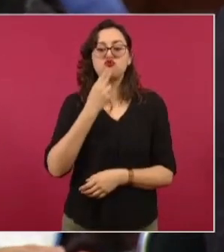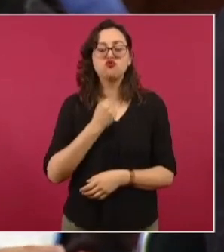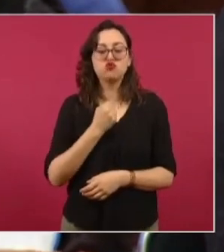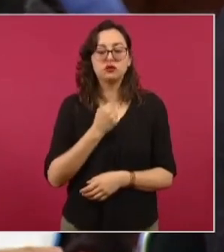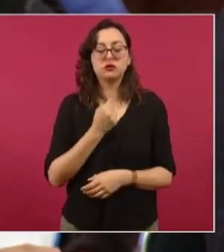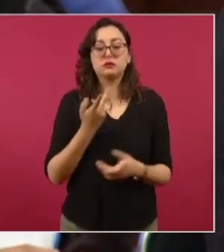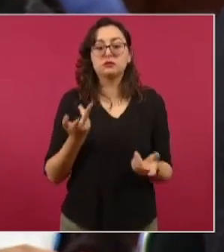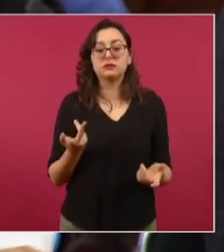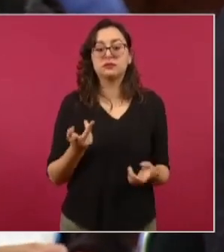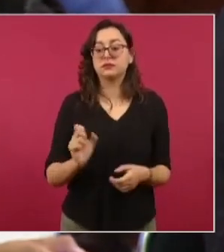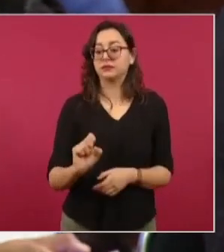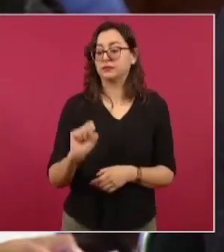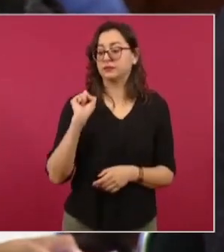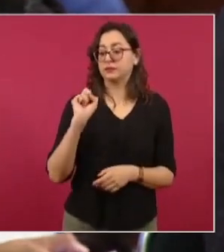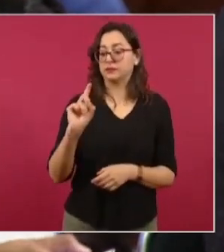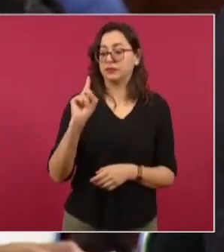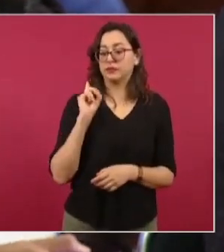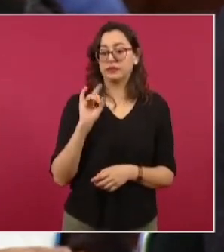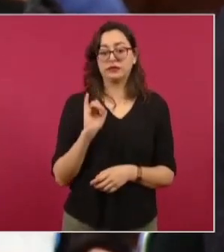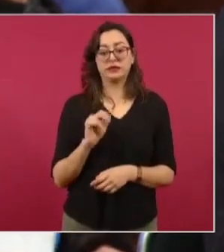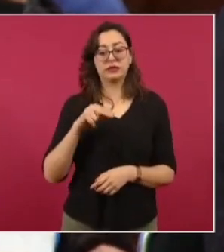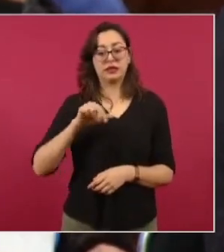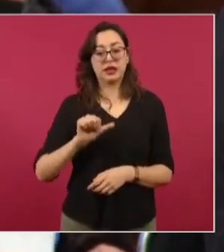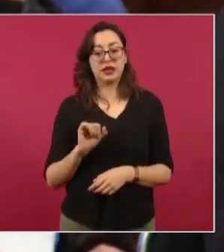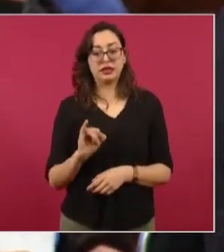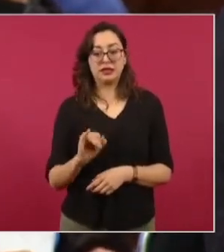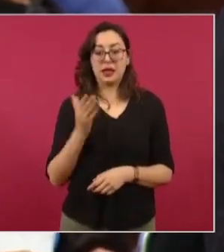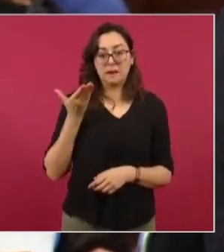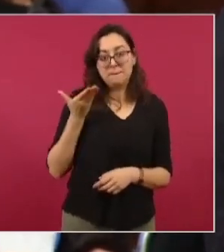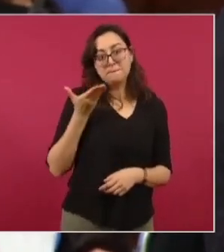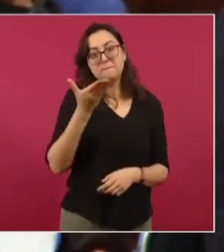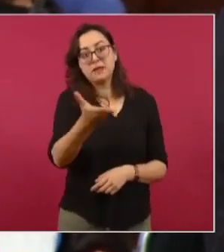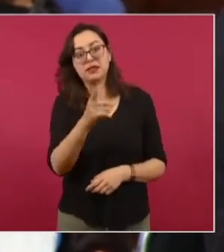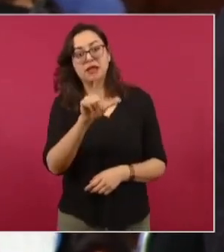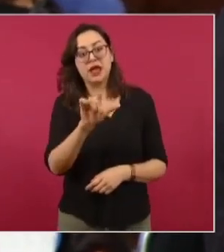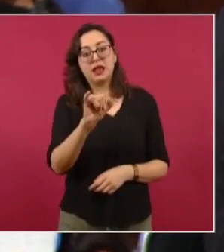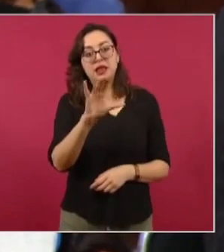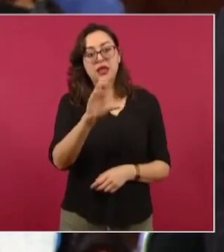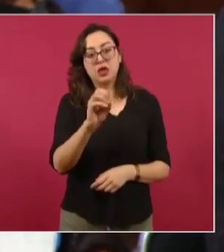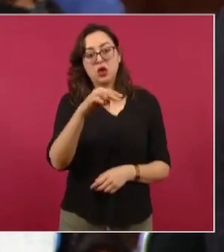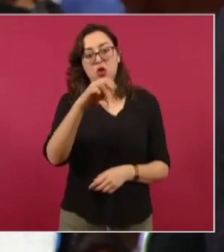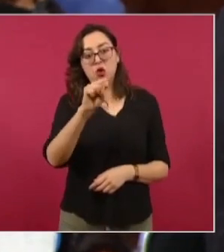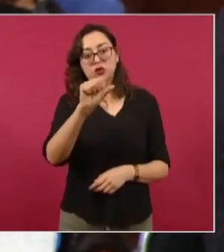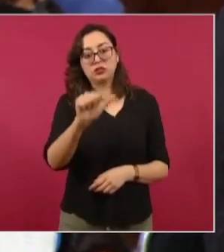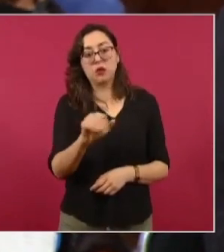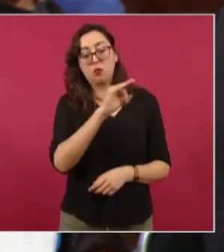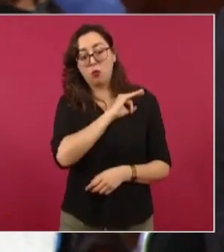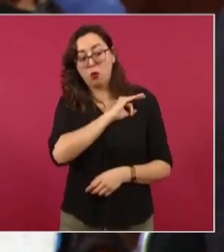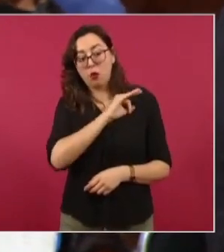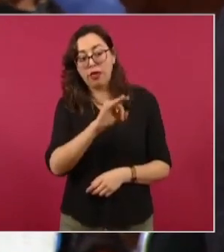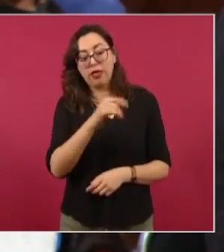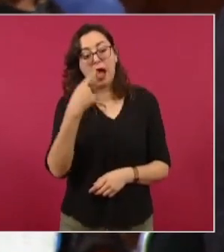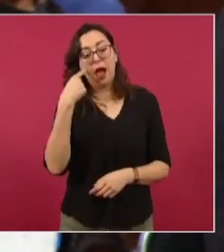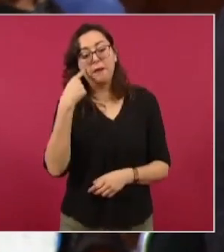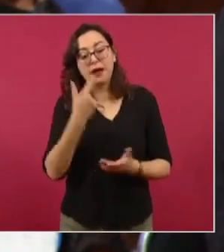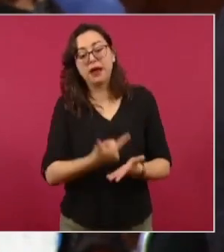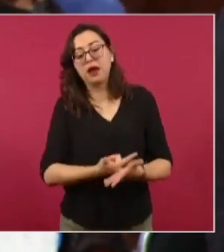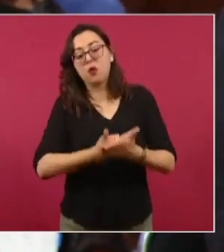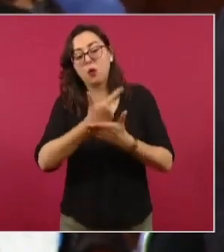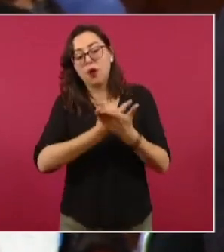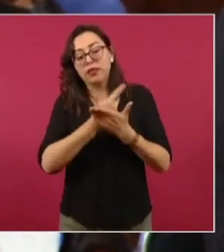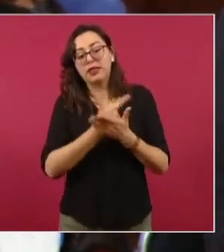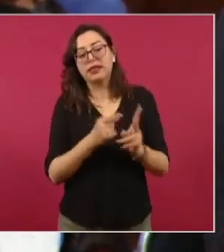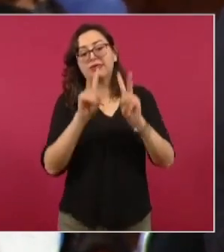este fin de semana el INAI pide a Liconza aclarar la compra de 20 mil toneladas de leche en polvo que se